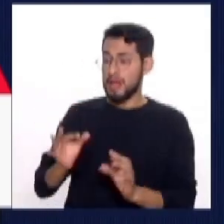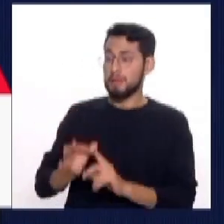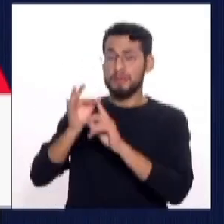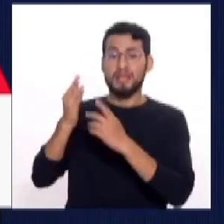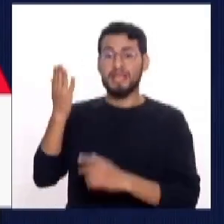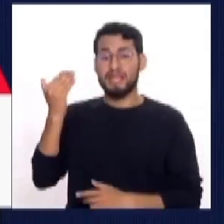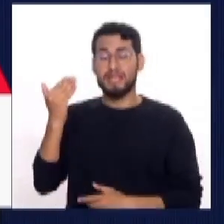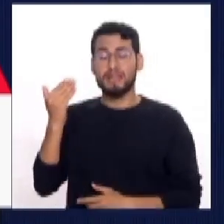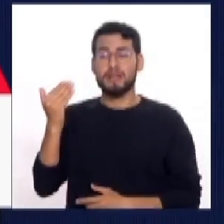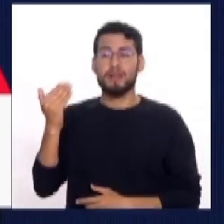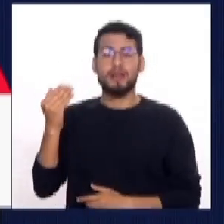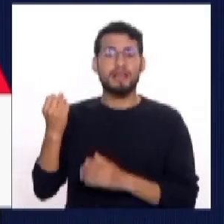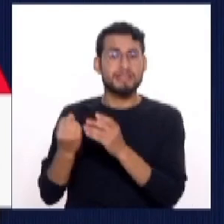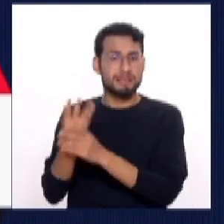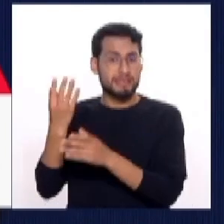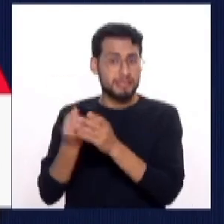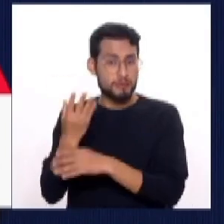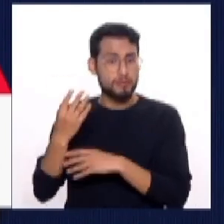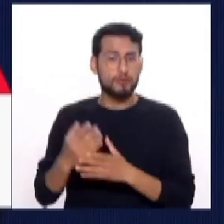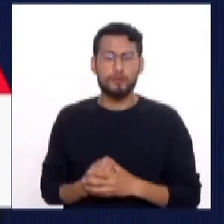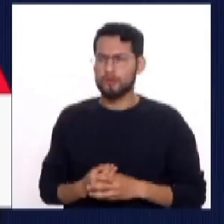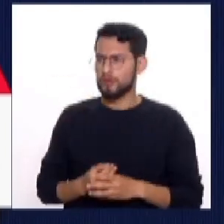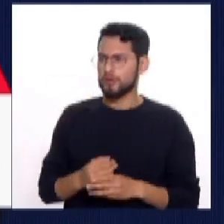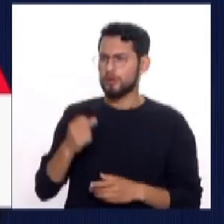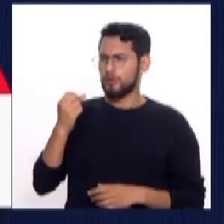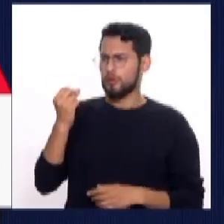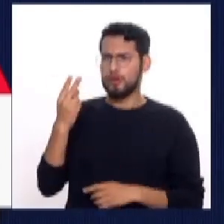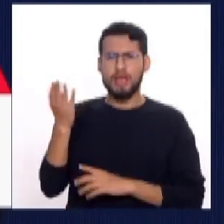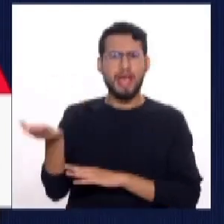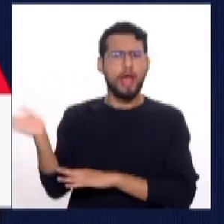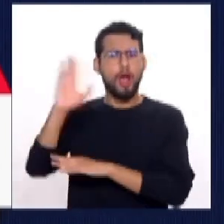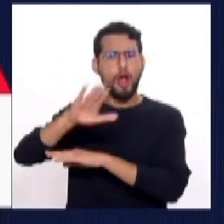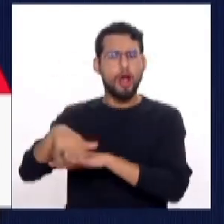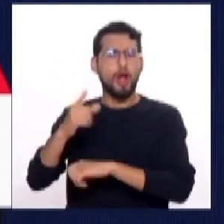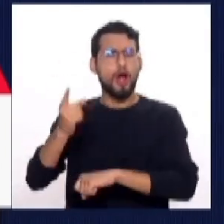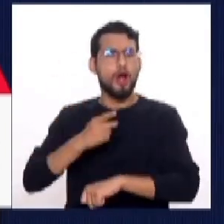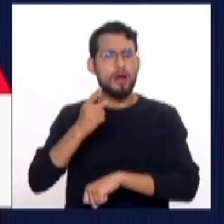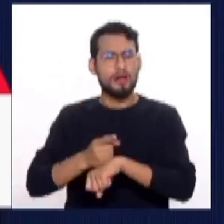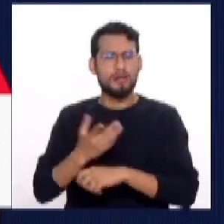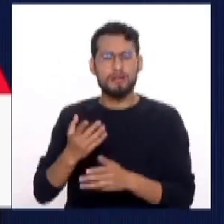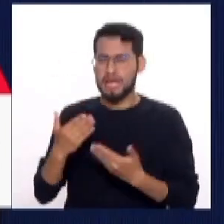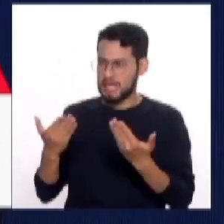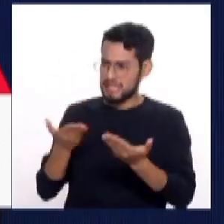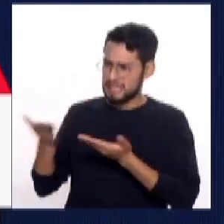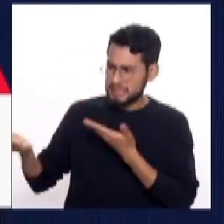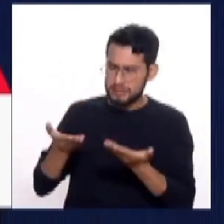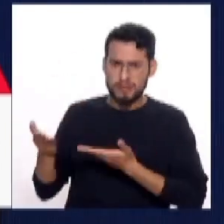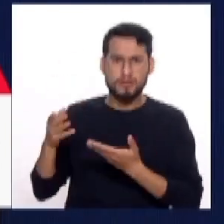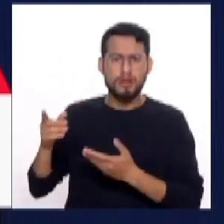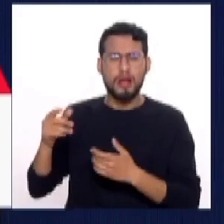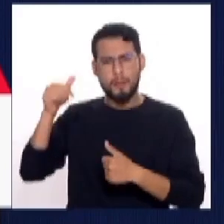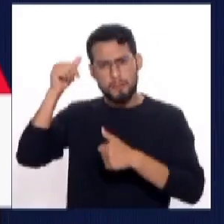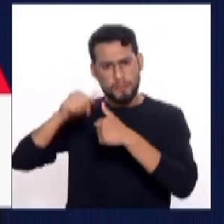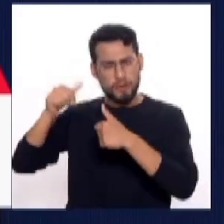especial el 15 de septiembre 12 horas de servicio